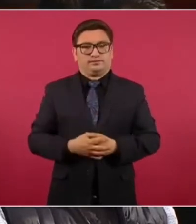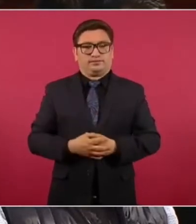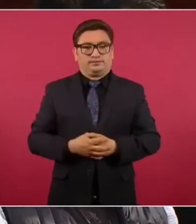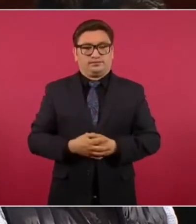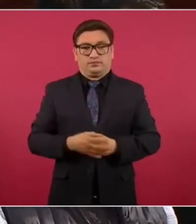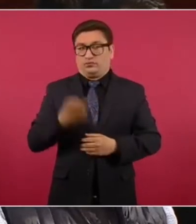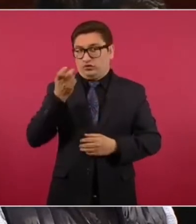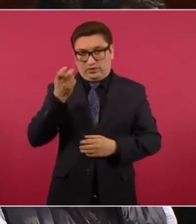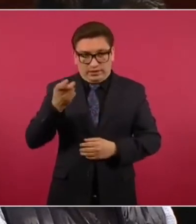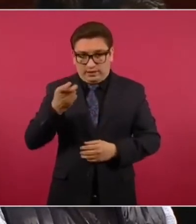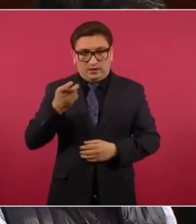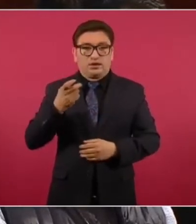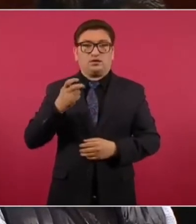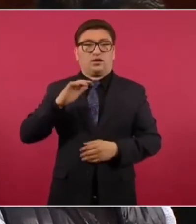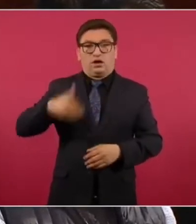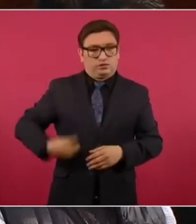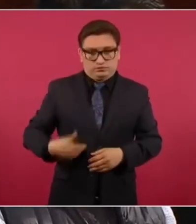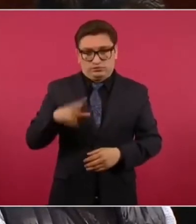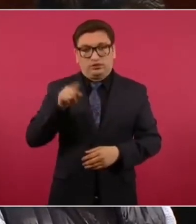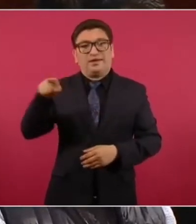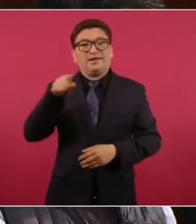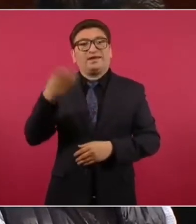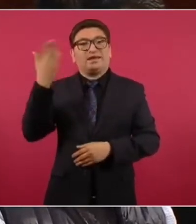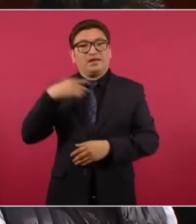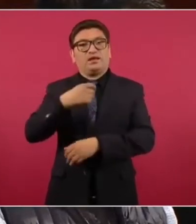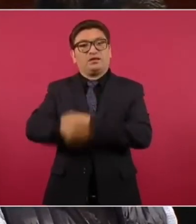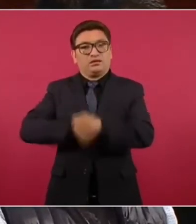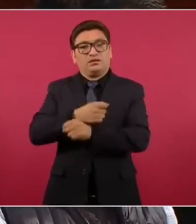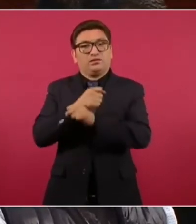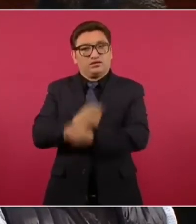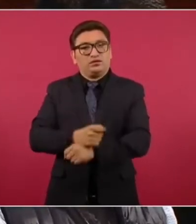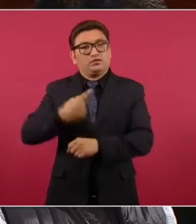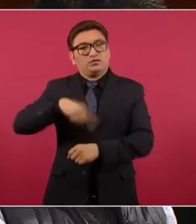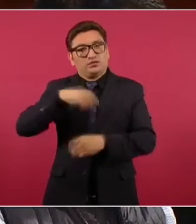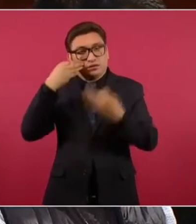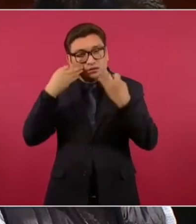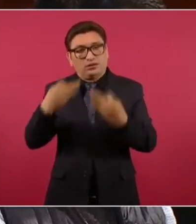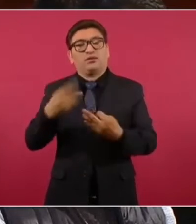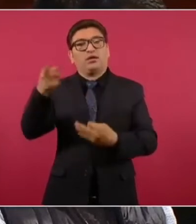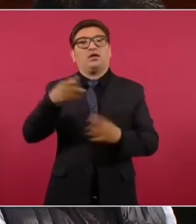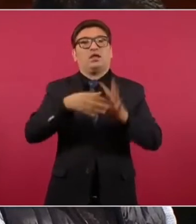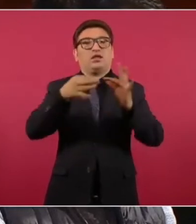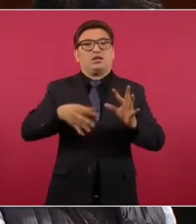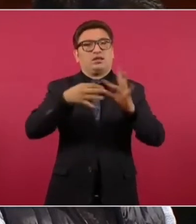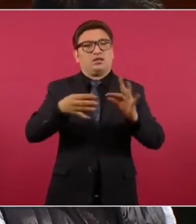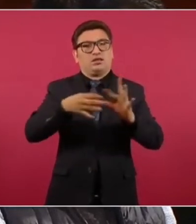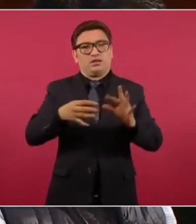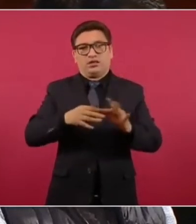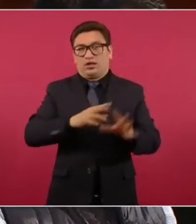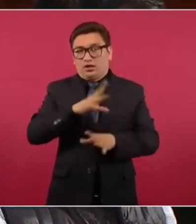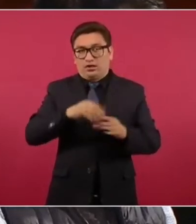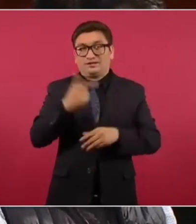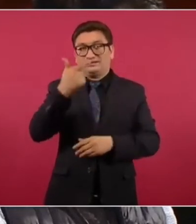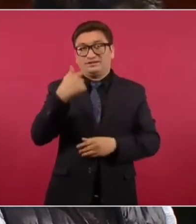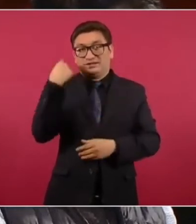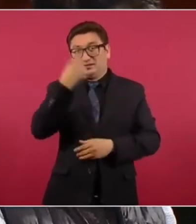no fue un accidente, él estaba amarrado. Nosotros vimos las imágenes, toda la explicación que nos dieron esas 7